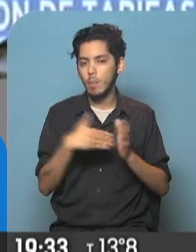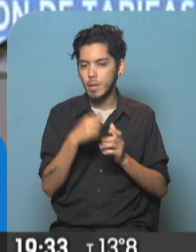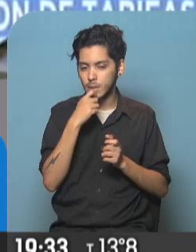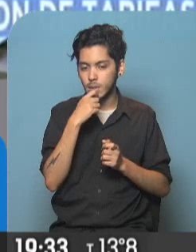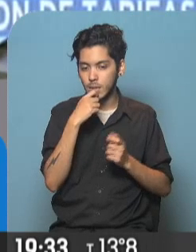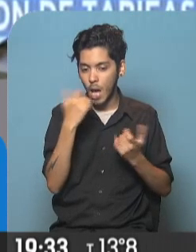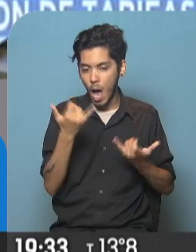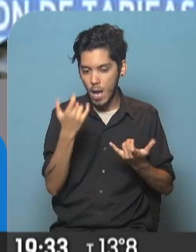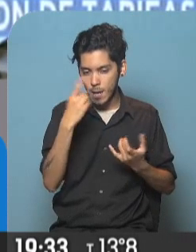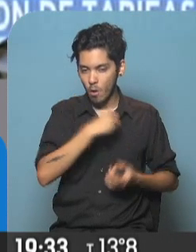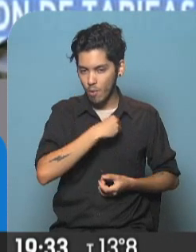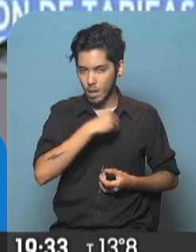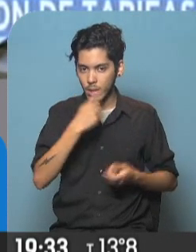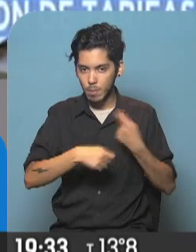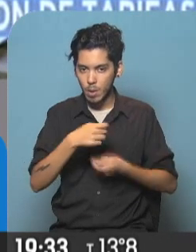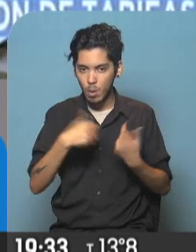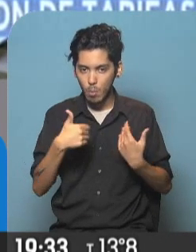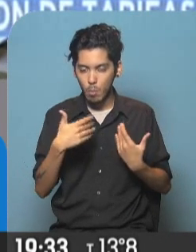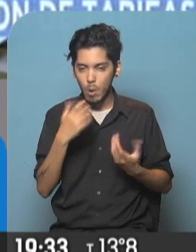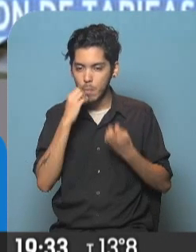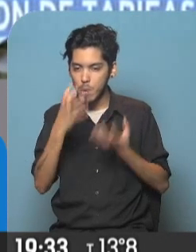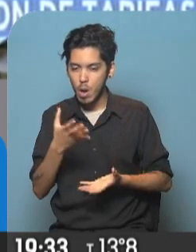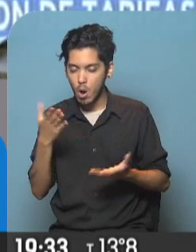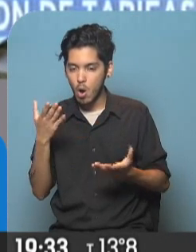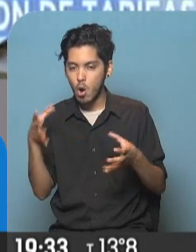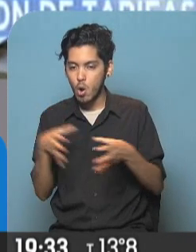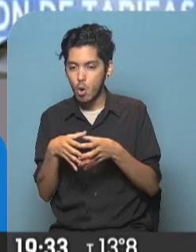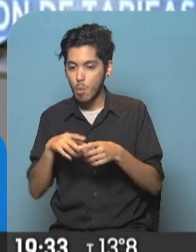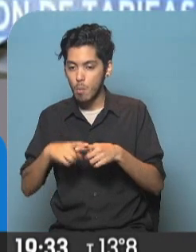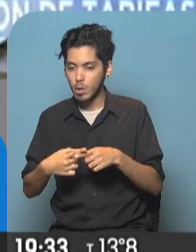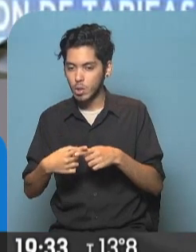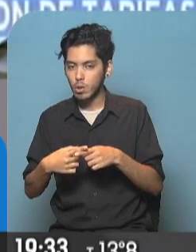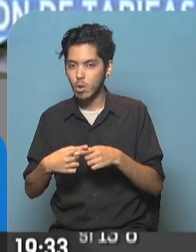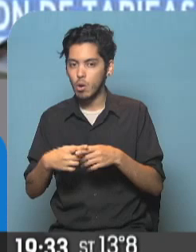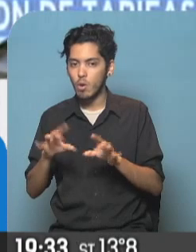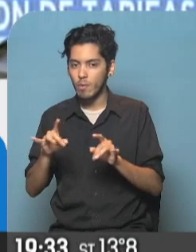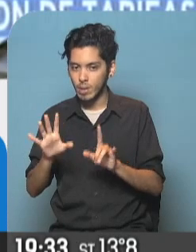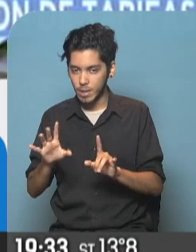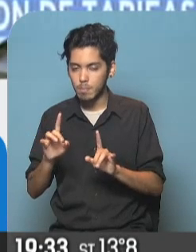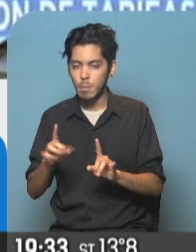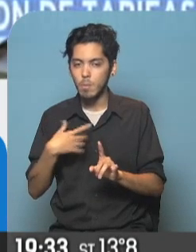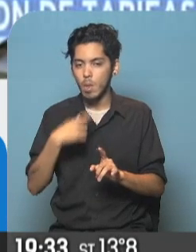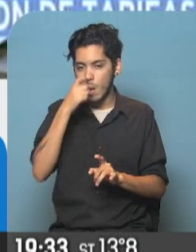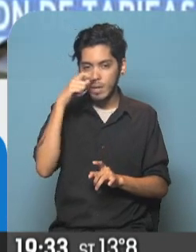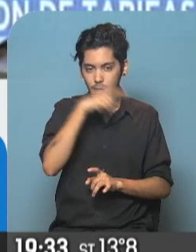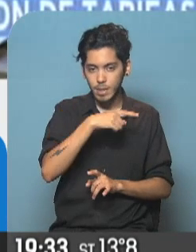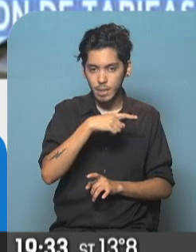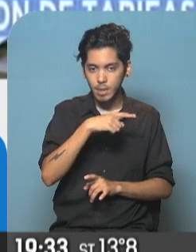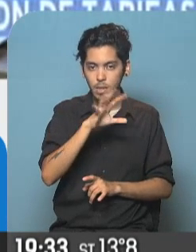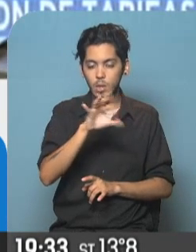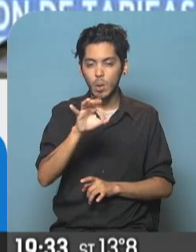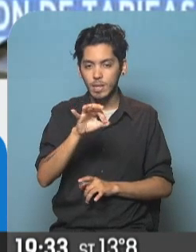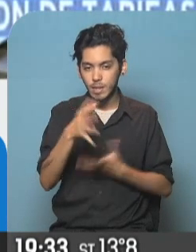credibilidad en el mercado y puede surfear un frente político más complicado nosotros tenemos proyectado un dólar de 27 27